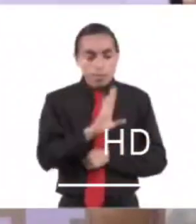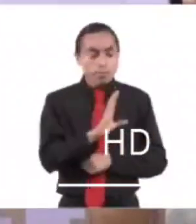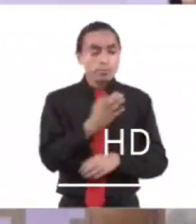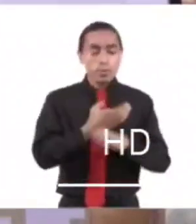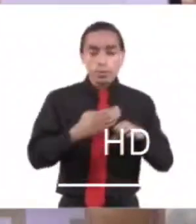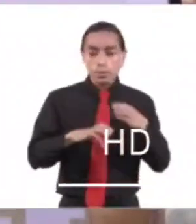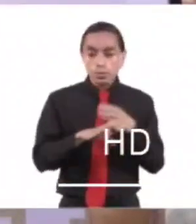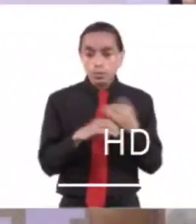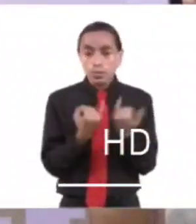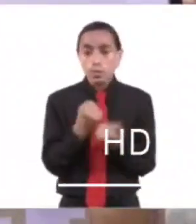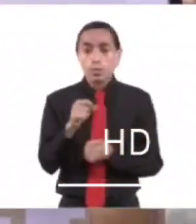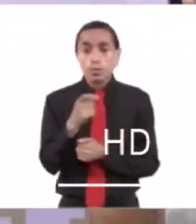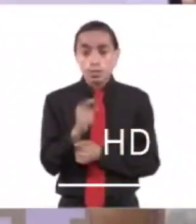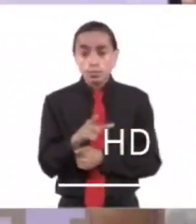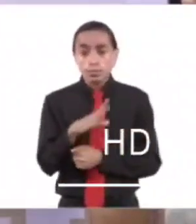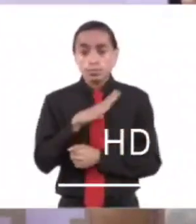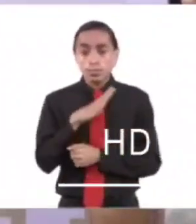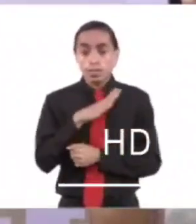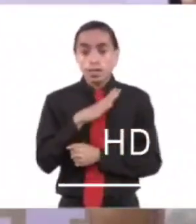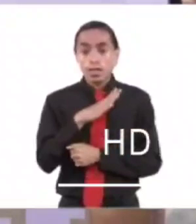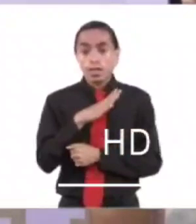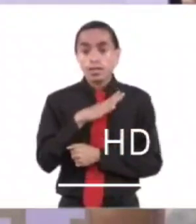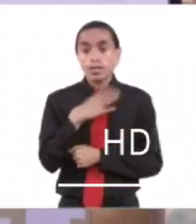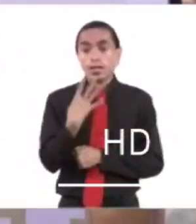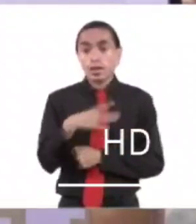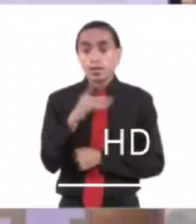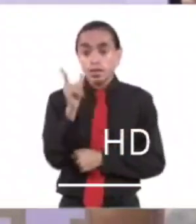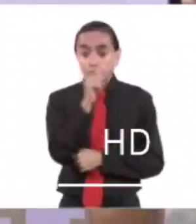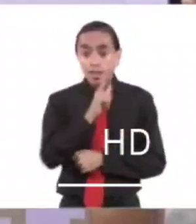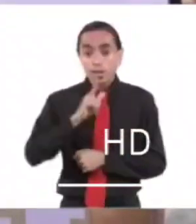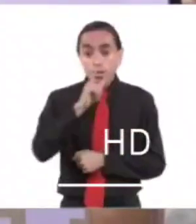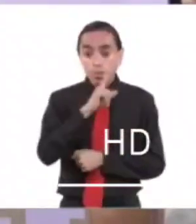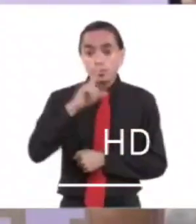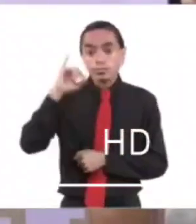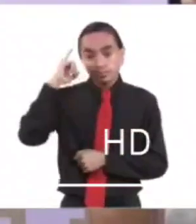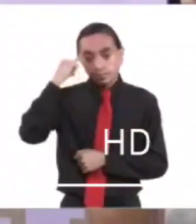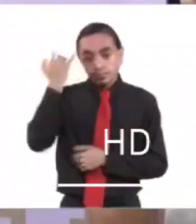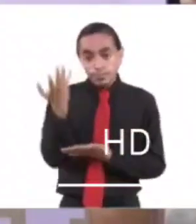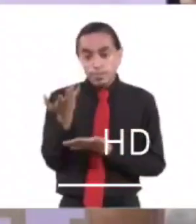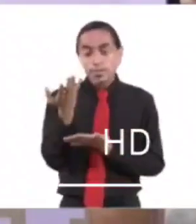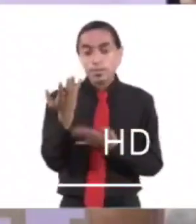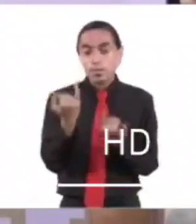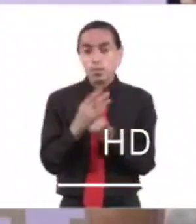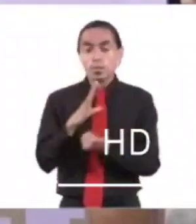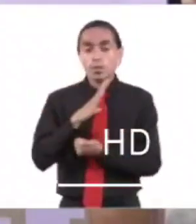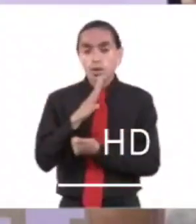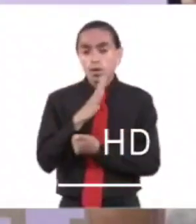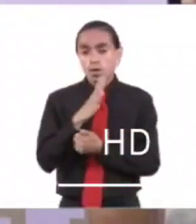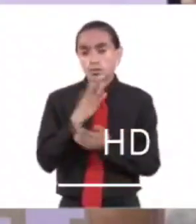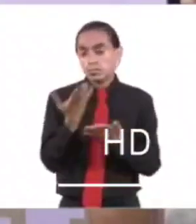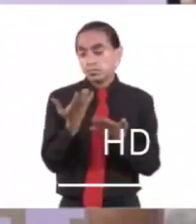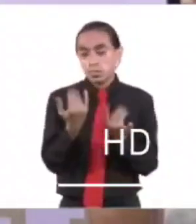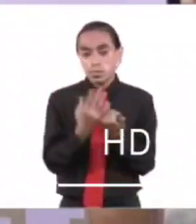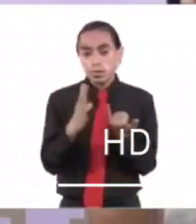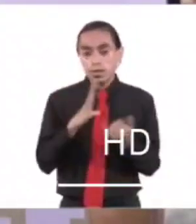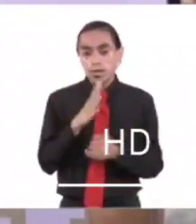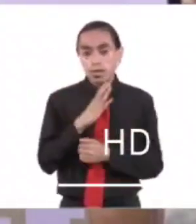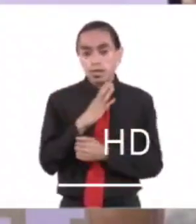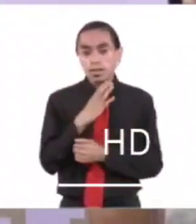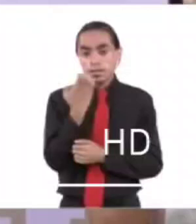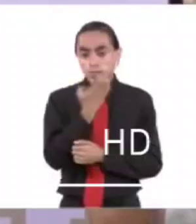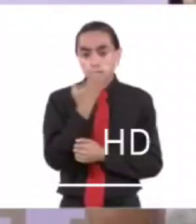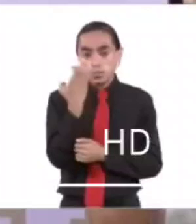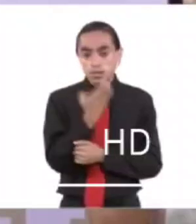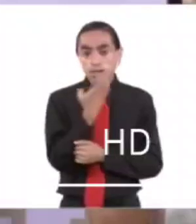encontrar 14 lenguas indígenas, como poder encontrar escuela de código, para